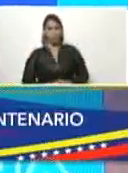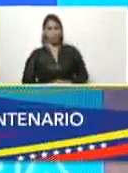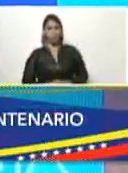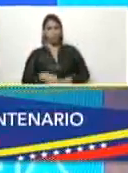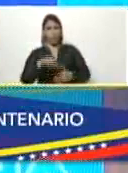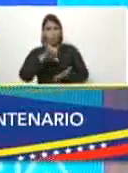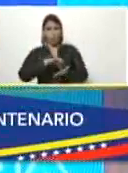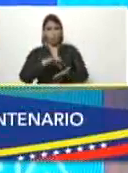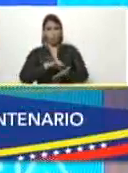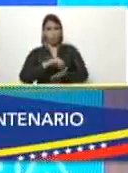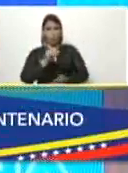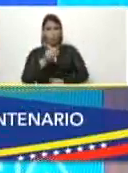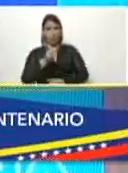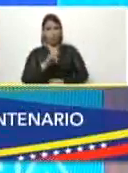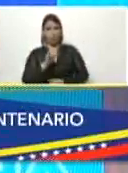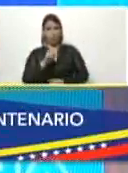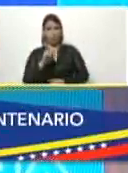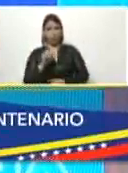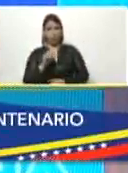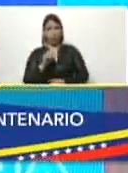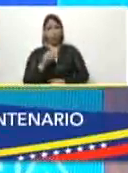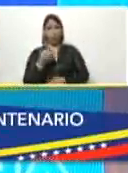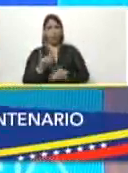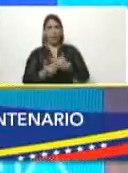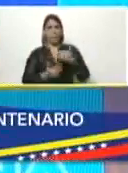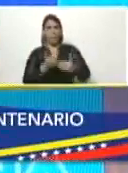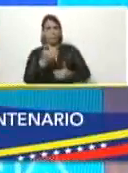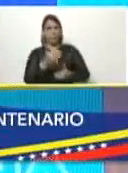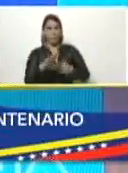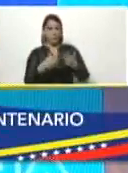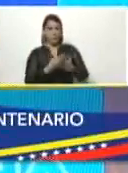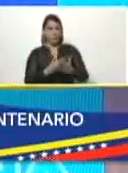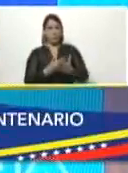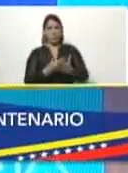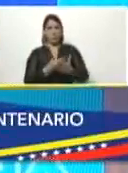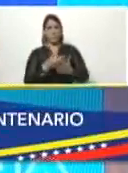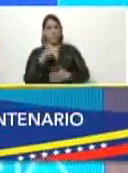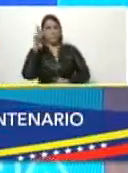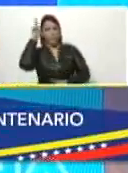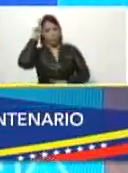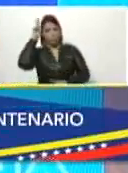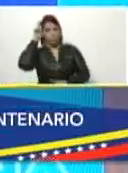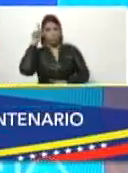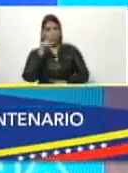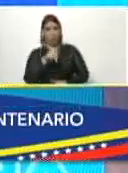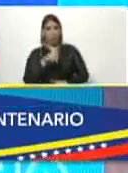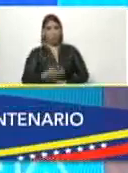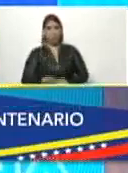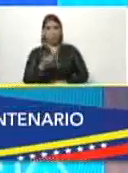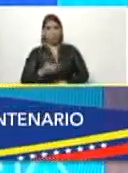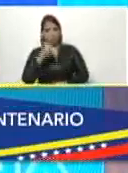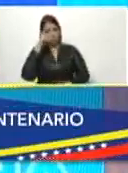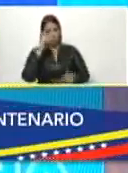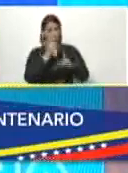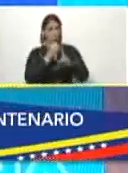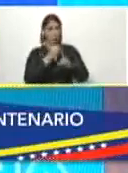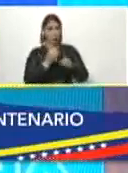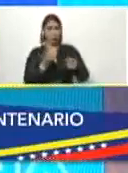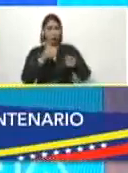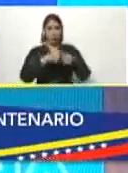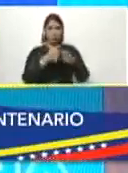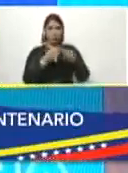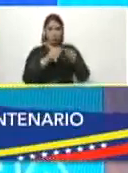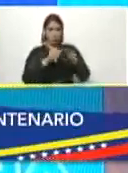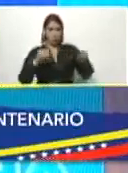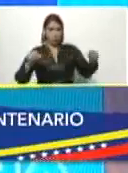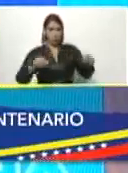Quito, y avanzar hacia el Perú. Fue el objetivo militar de esta jornada, incorporar al